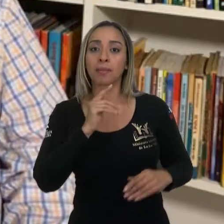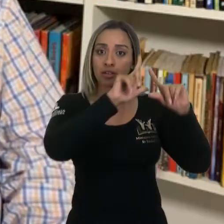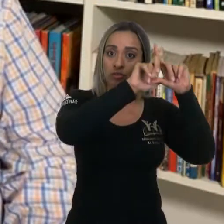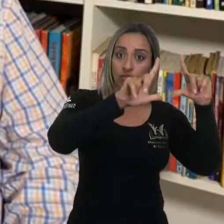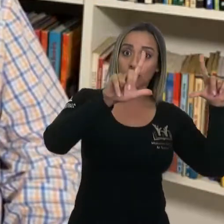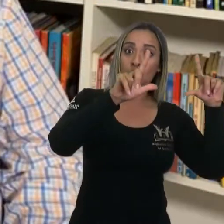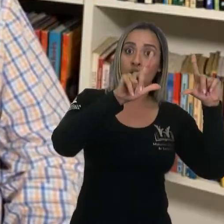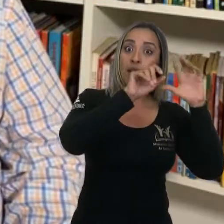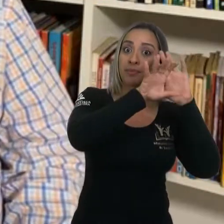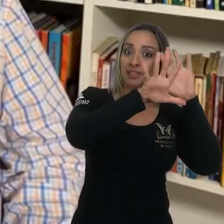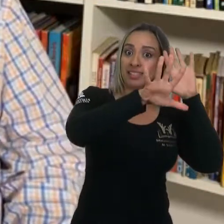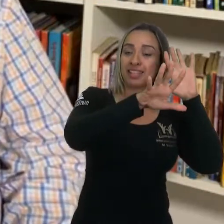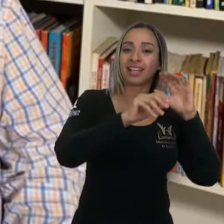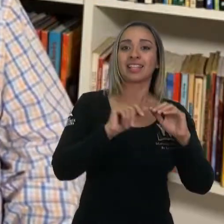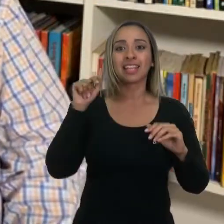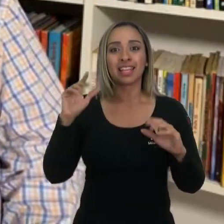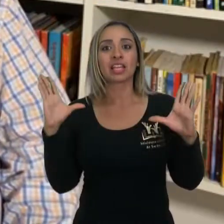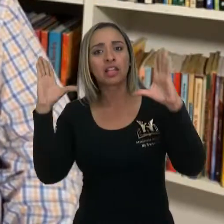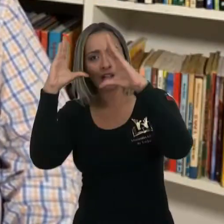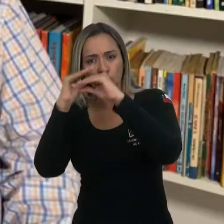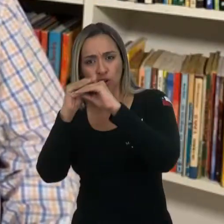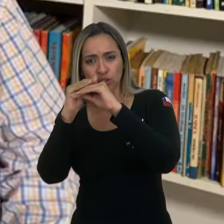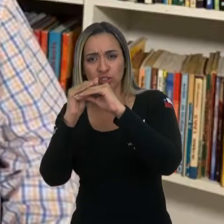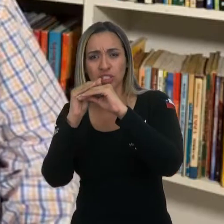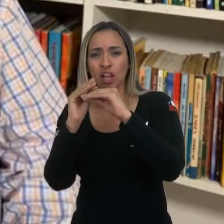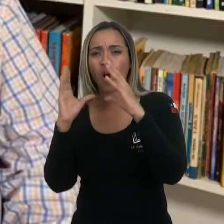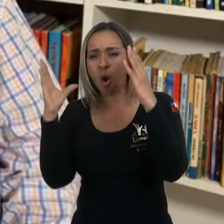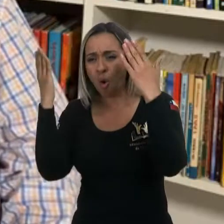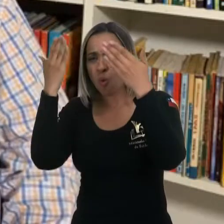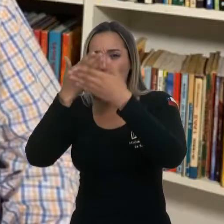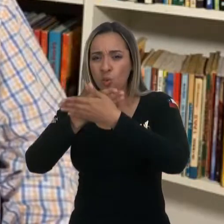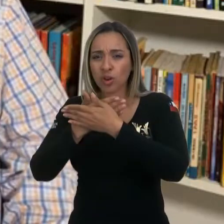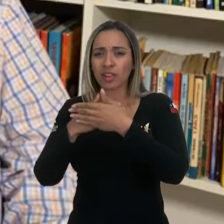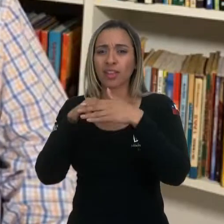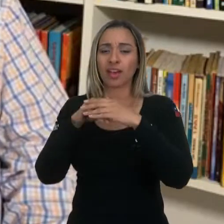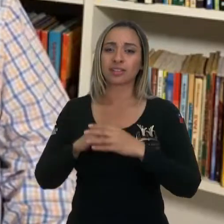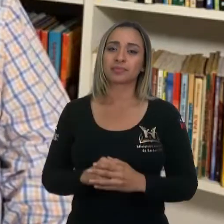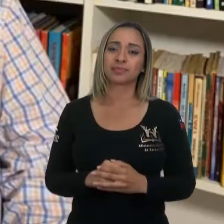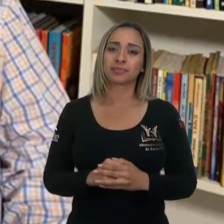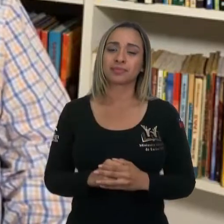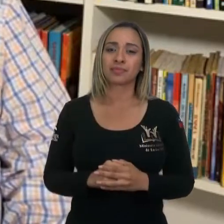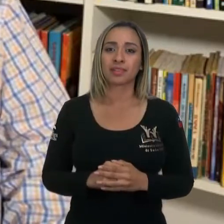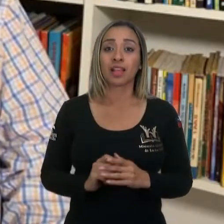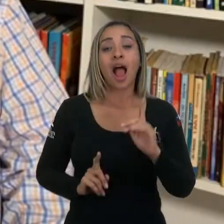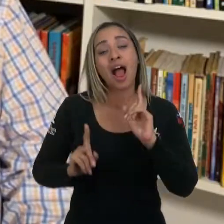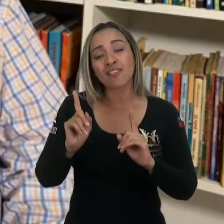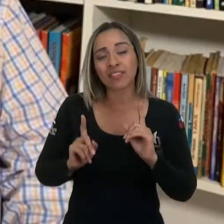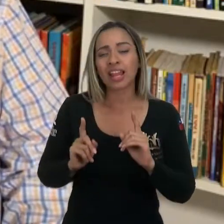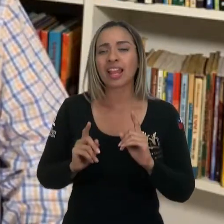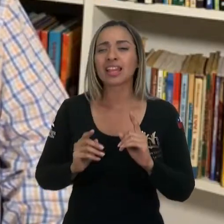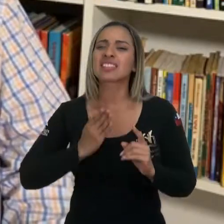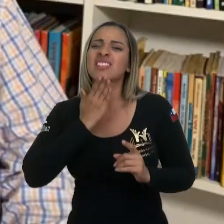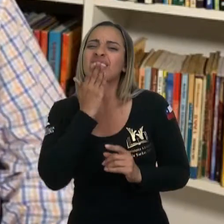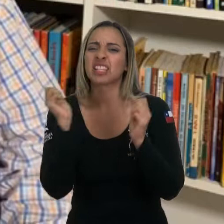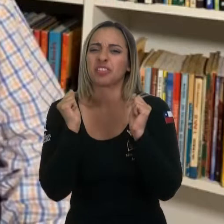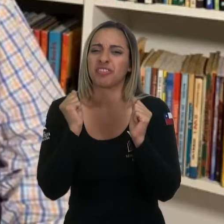brillará de día y en la noche llegarán las tinieblas, la oscuridad, muchas veces vientos fríos,